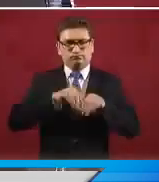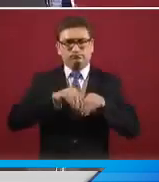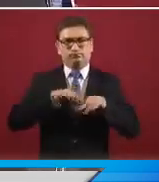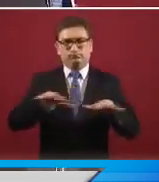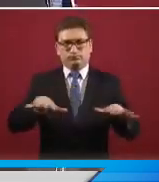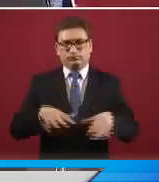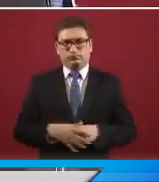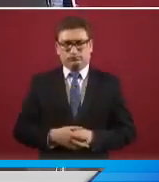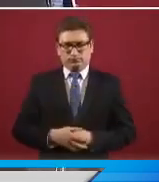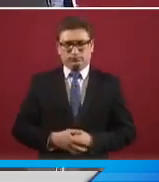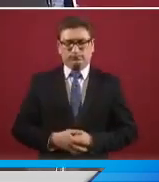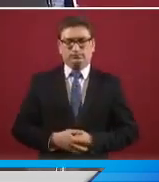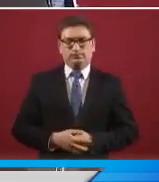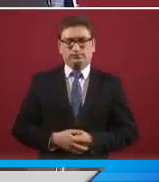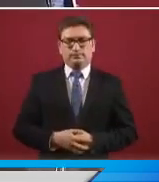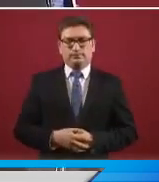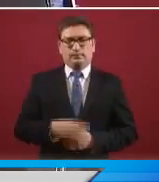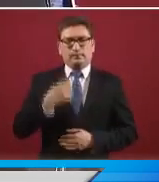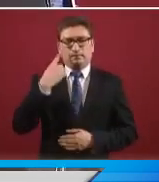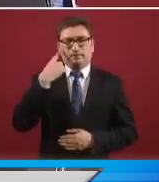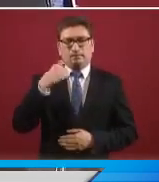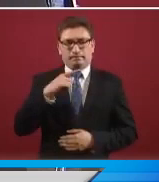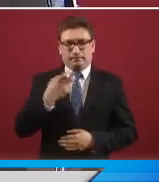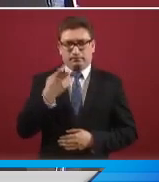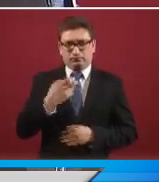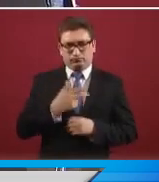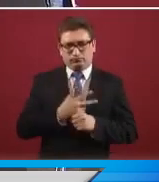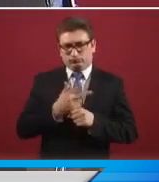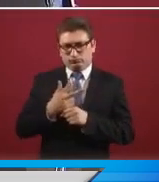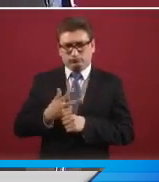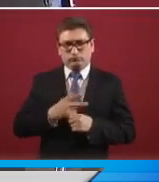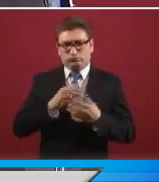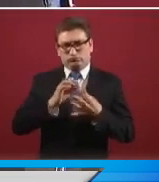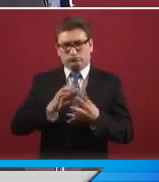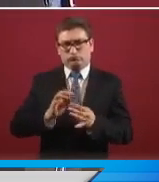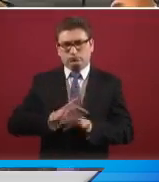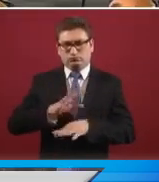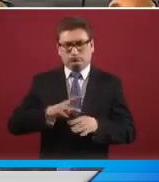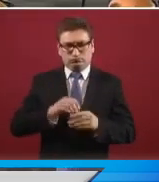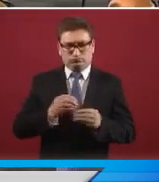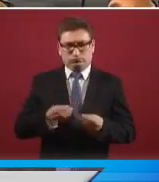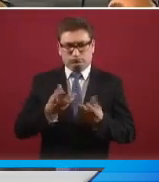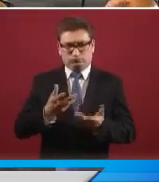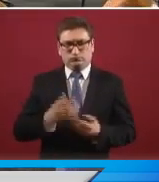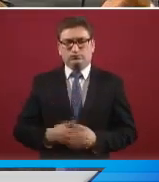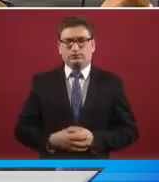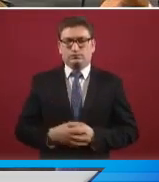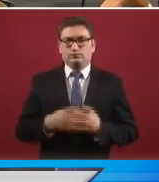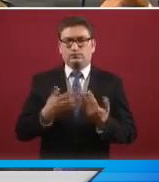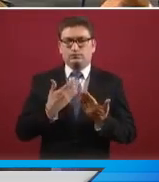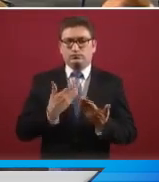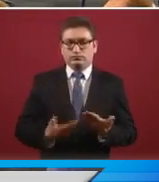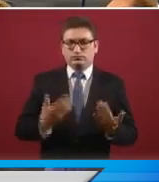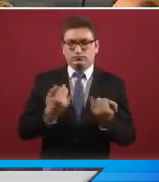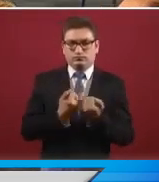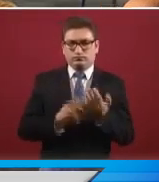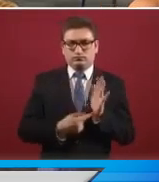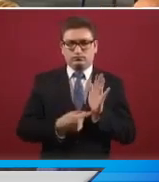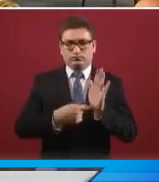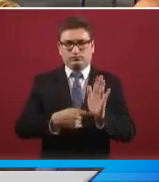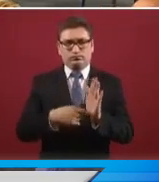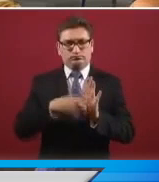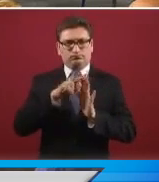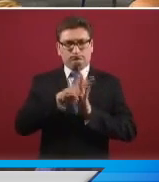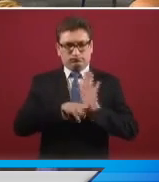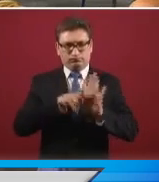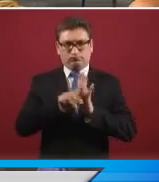caso. Se ampliarán las declaraciones realizadas durante los 6 primeros días y se retoman todas las líneas de investigación que fueron desestimadas por la